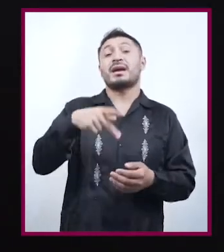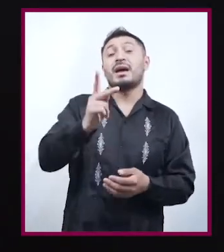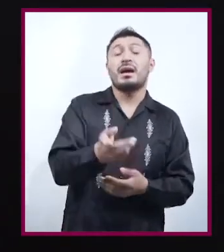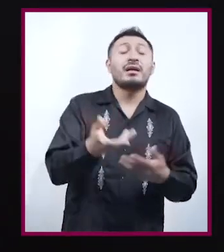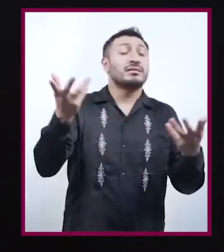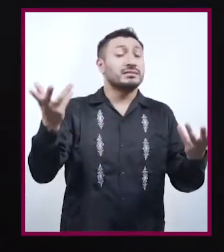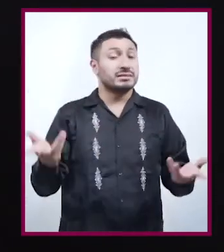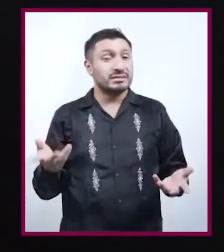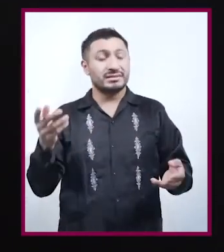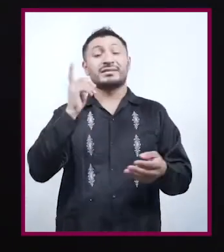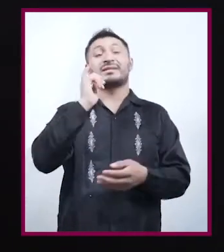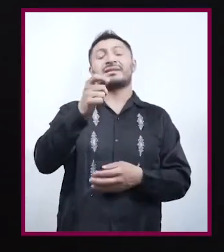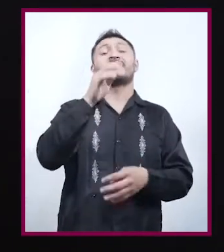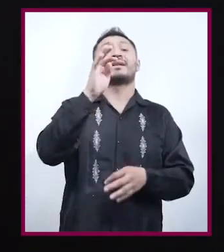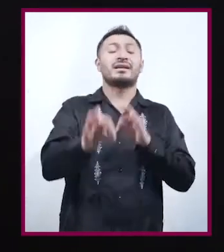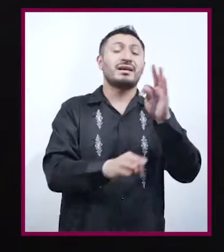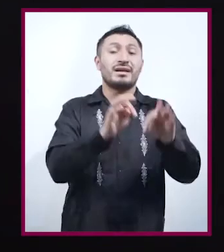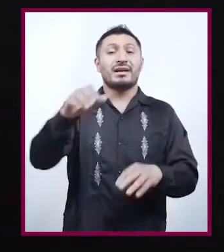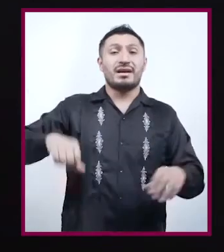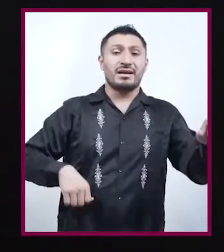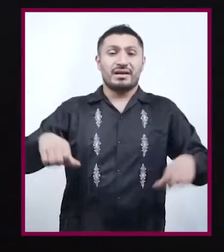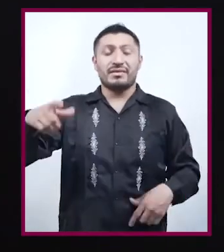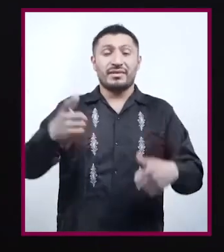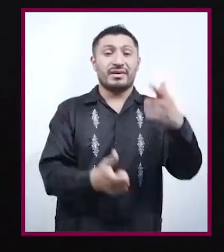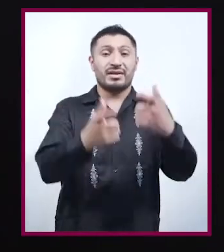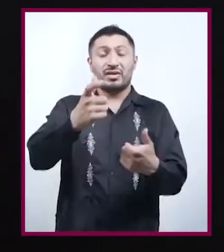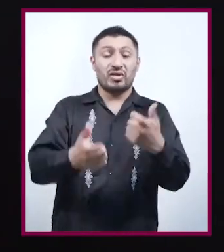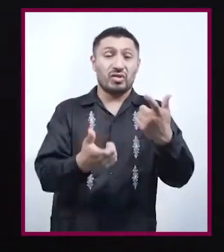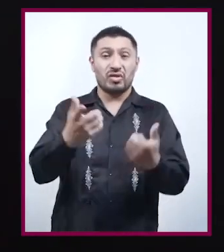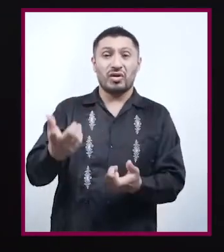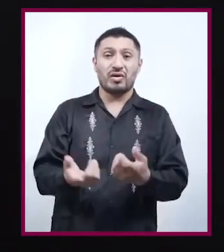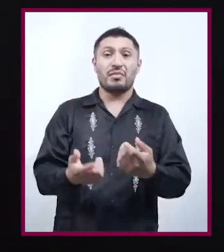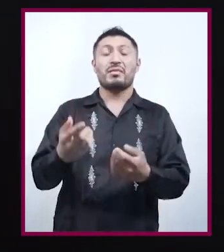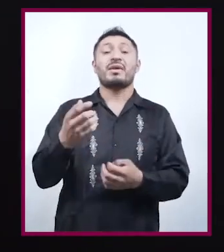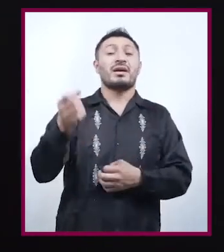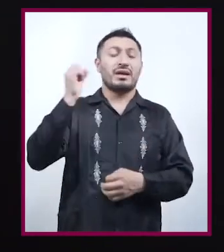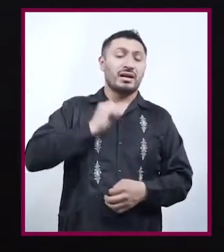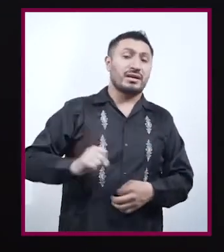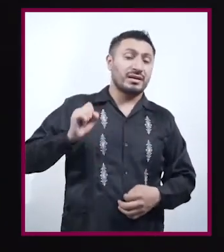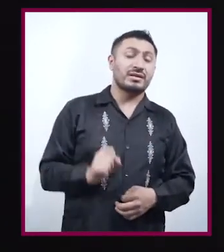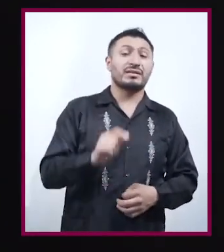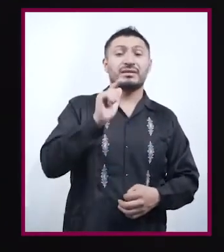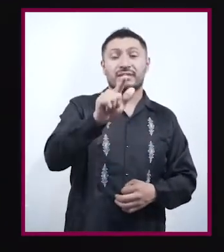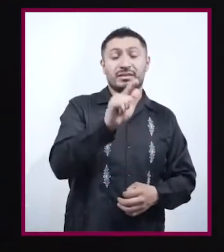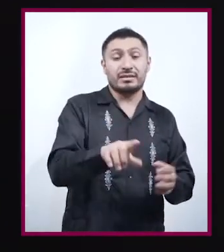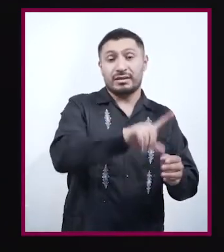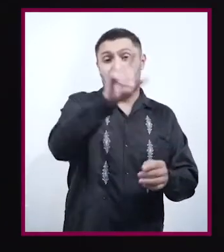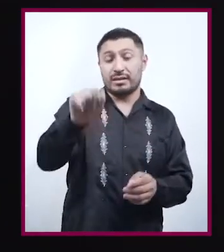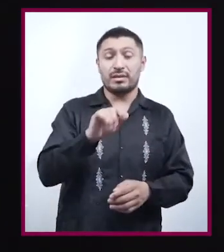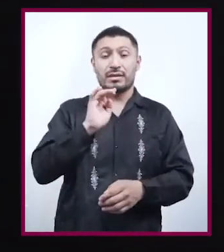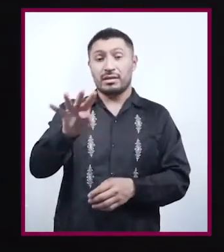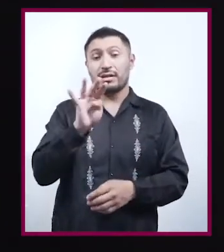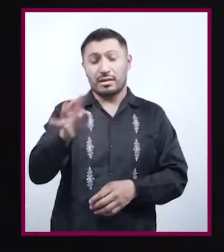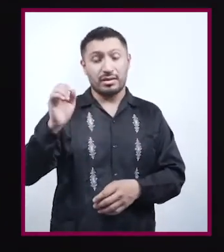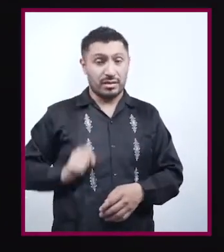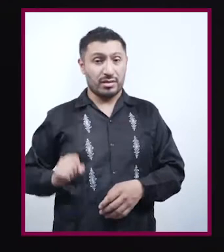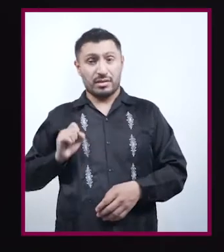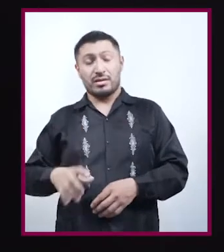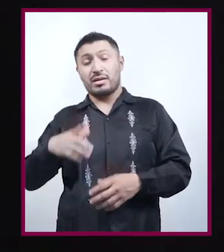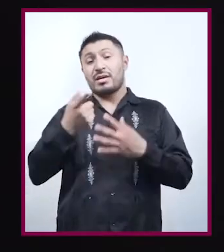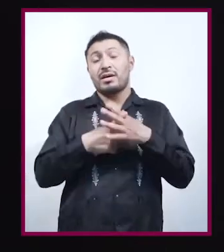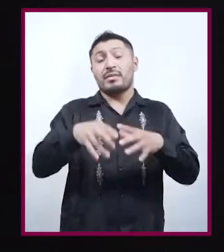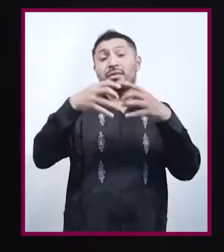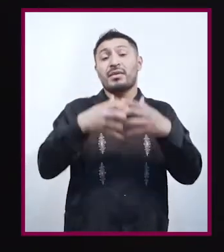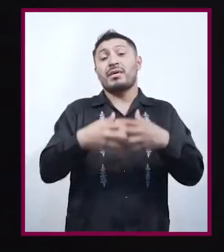todo mundo sabe es que se trata de una actividad económica con orígenes del siglo XVII. En el 19, cuando se empezó a industrializar